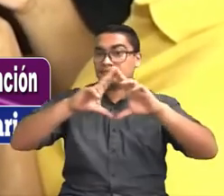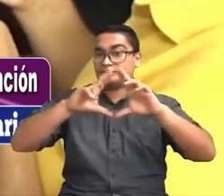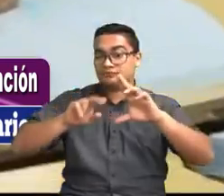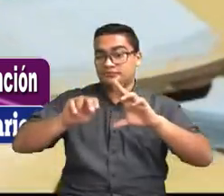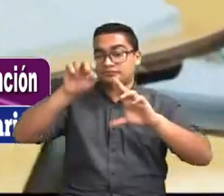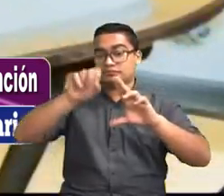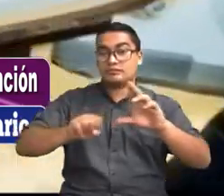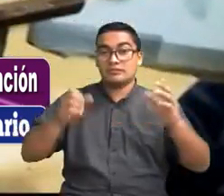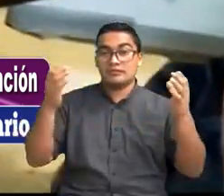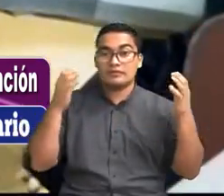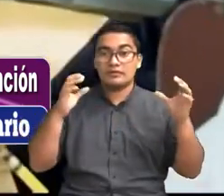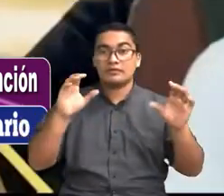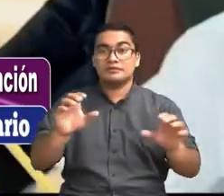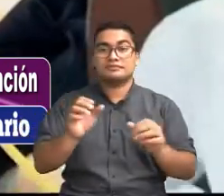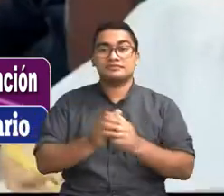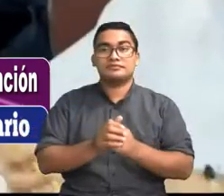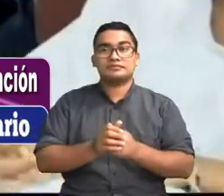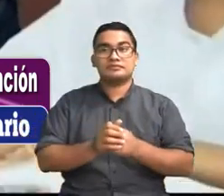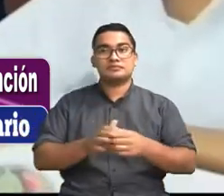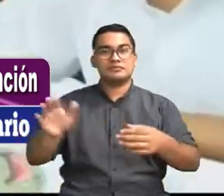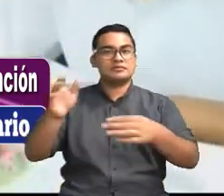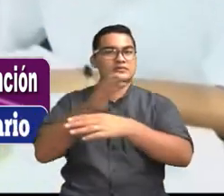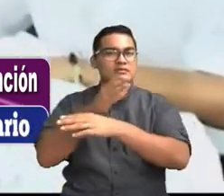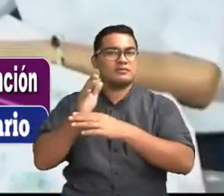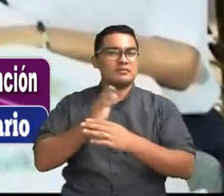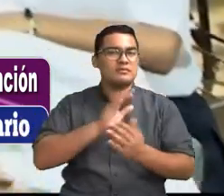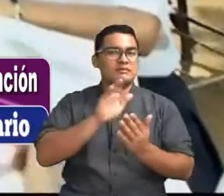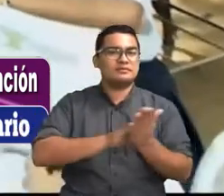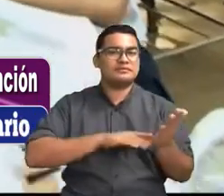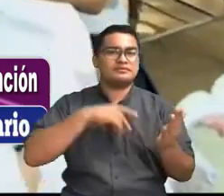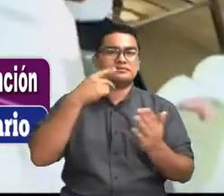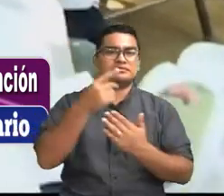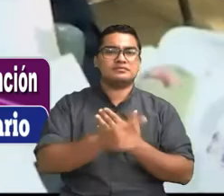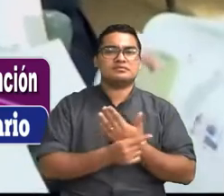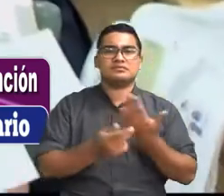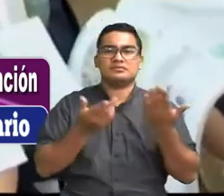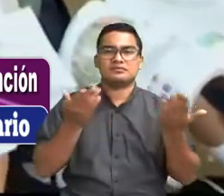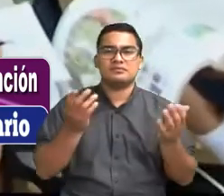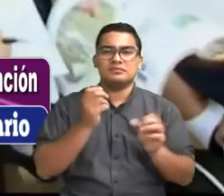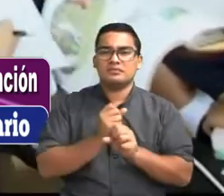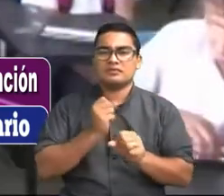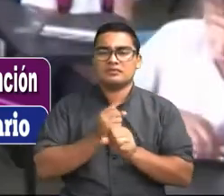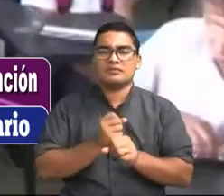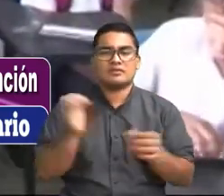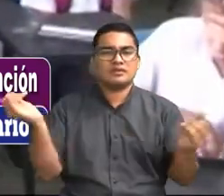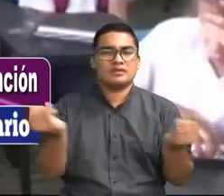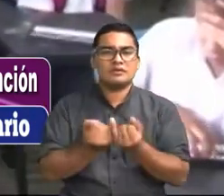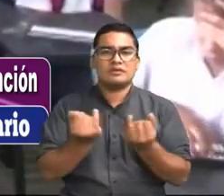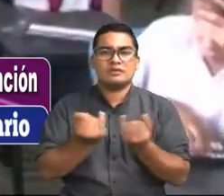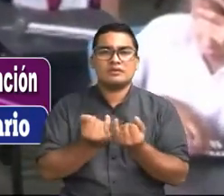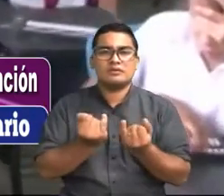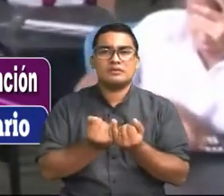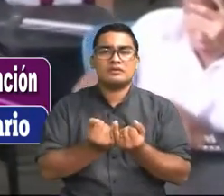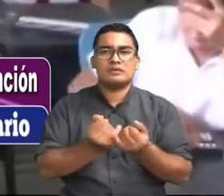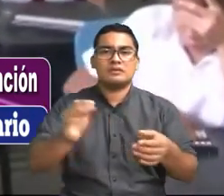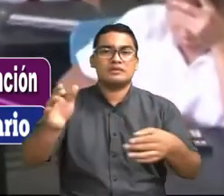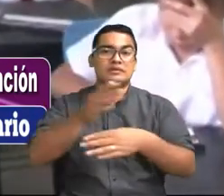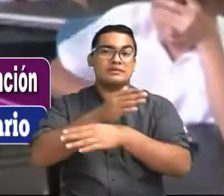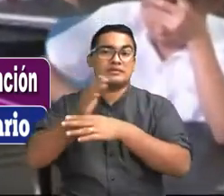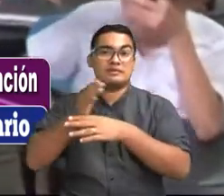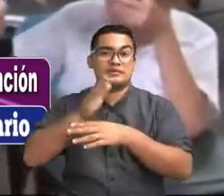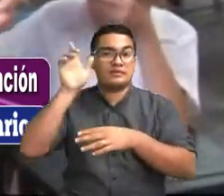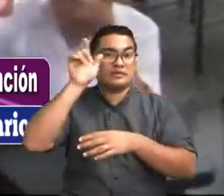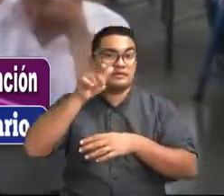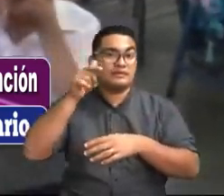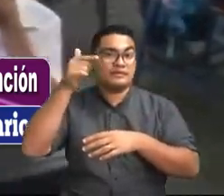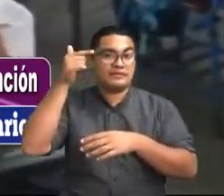Sur, con todos los programas que ahí se han venido trabajando, con todo el acompañamiento que nuestro gobierno